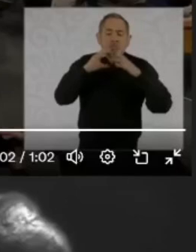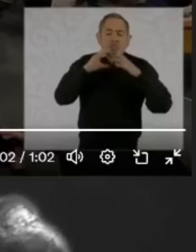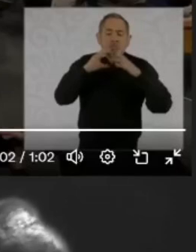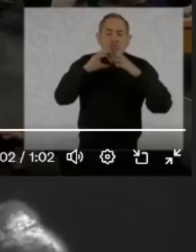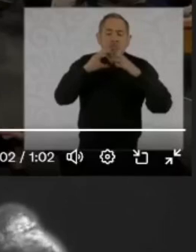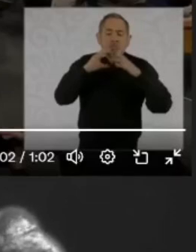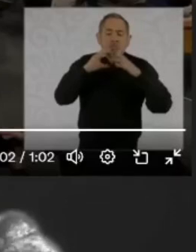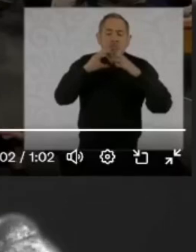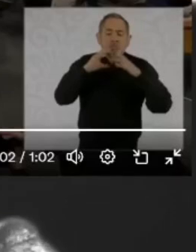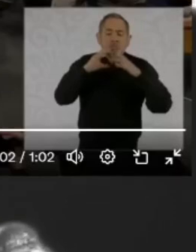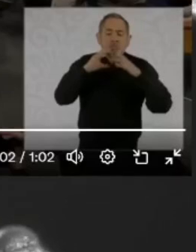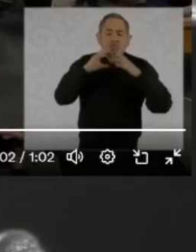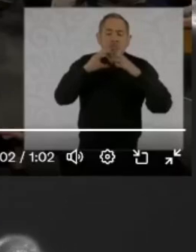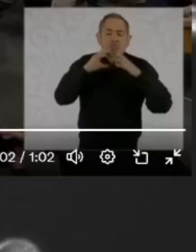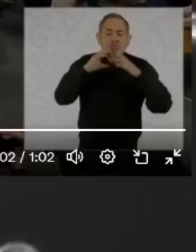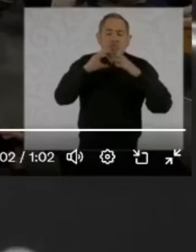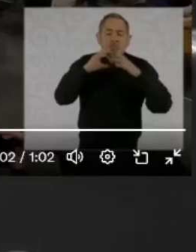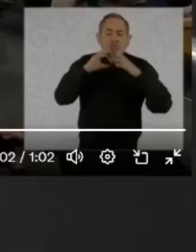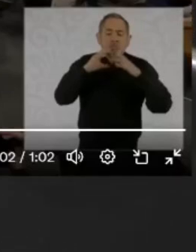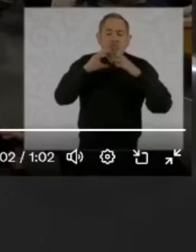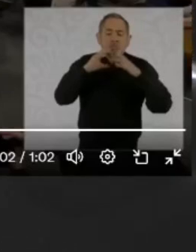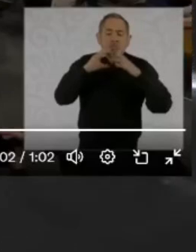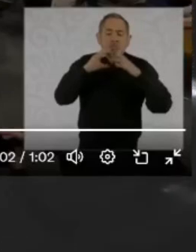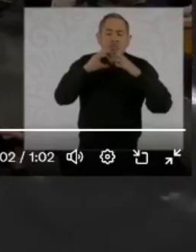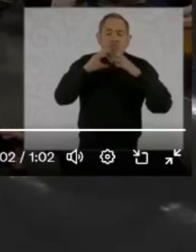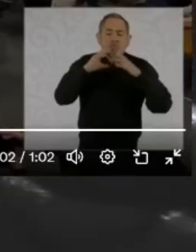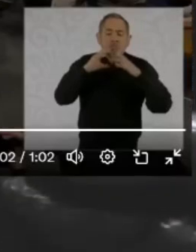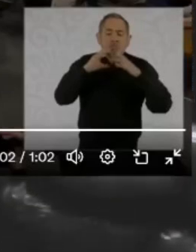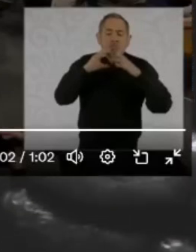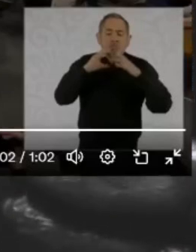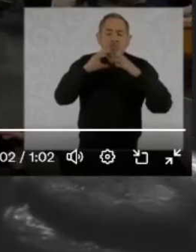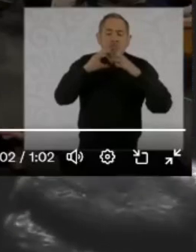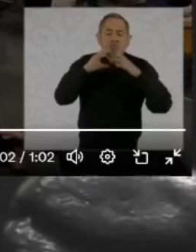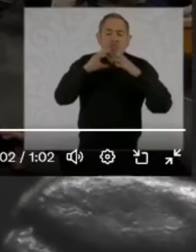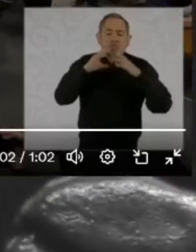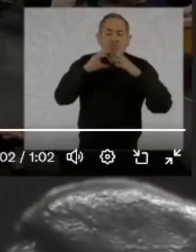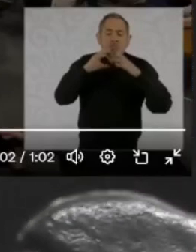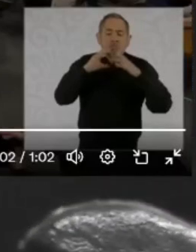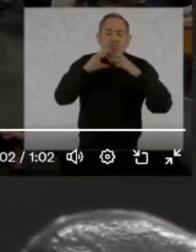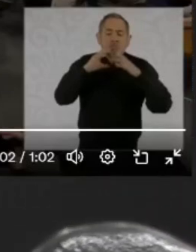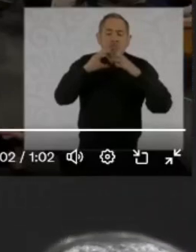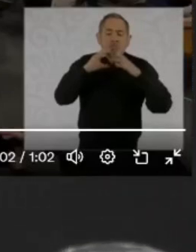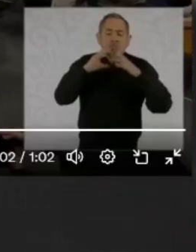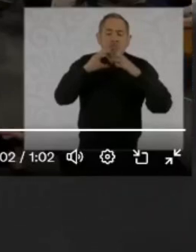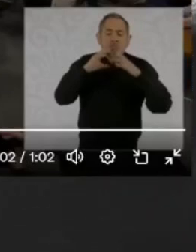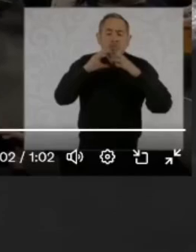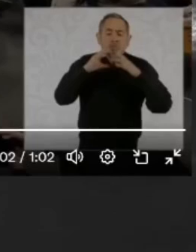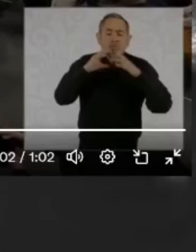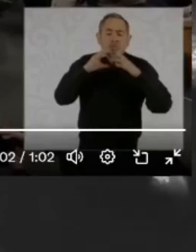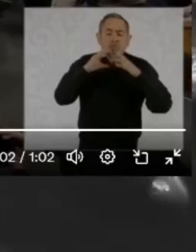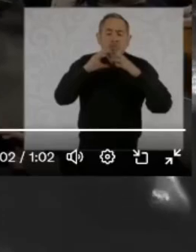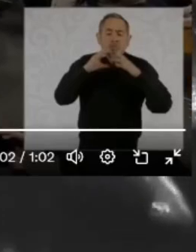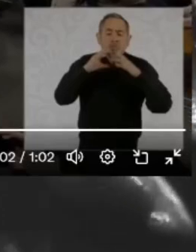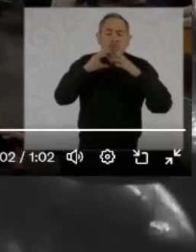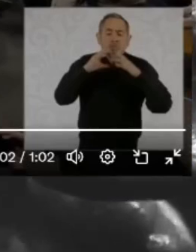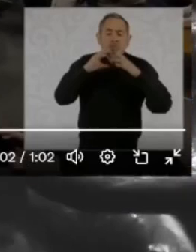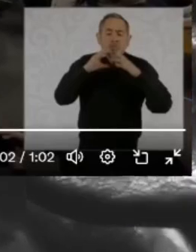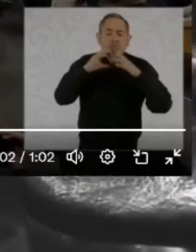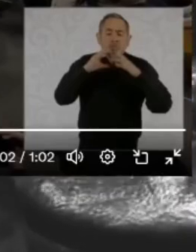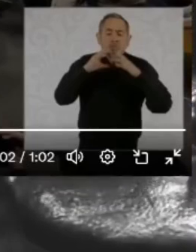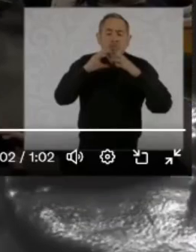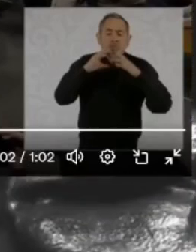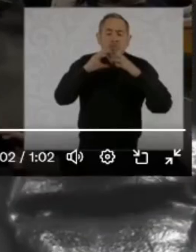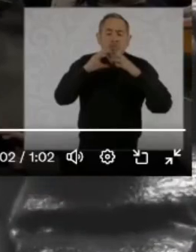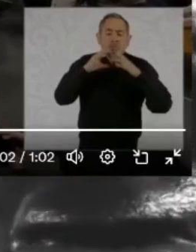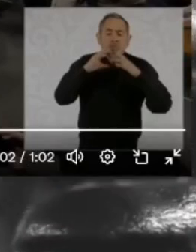mucha interacción para vender, también hasta donde yo tengo entendido, nosotros ahí enfrente de la Prepa 5 comprábamos añejamente. Yo vivía a unas